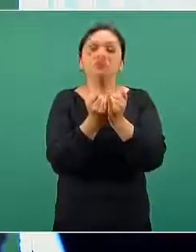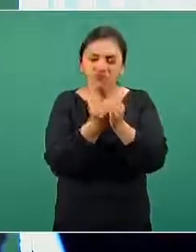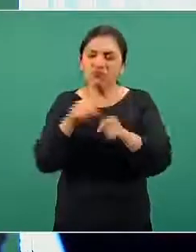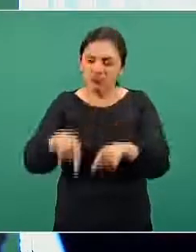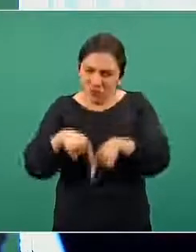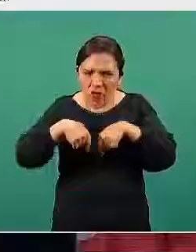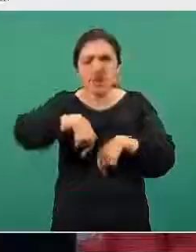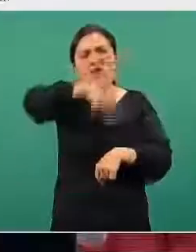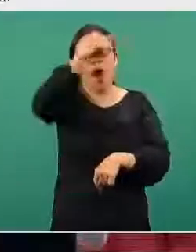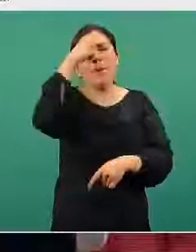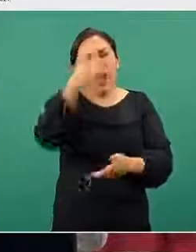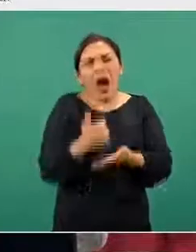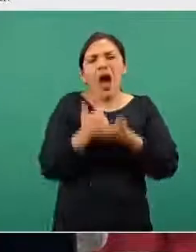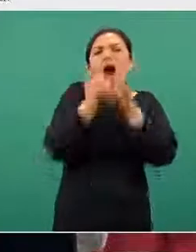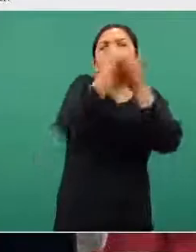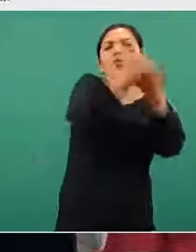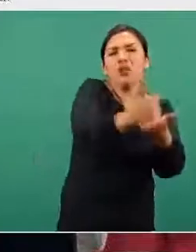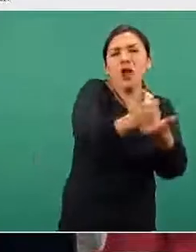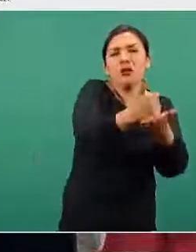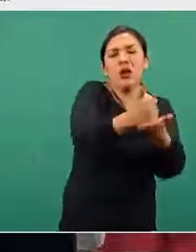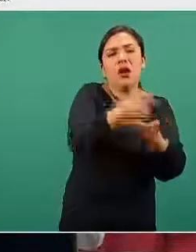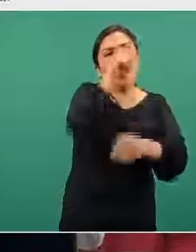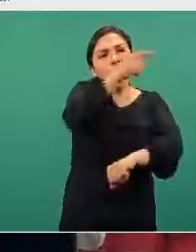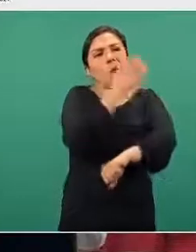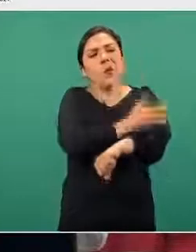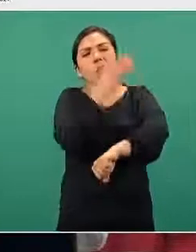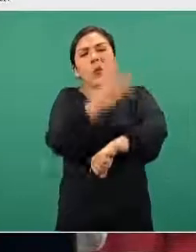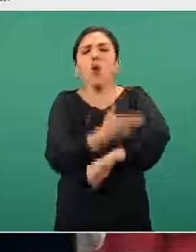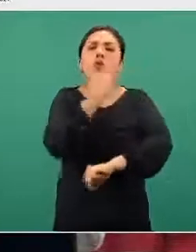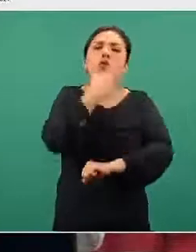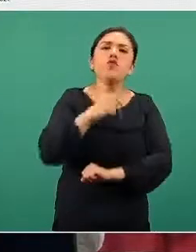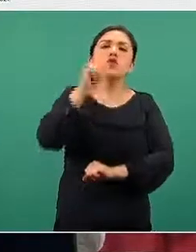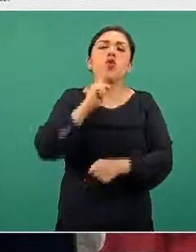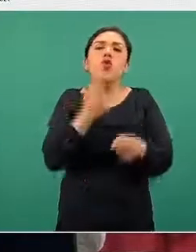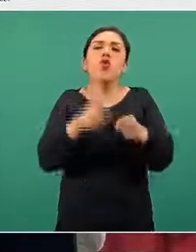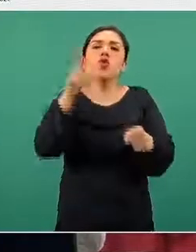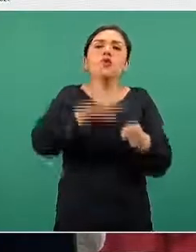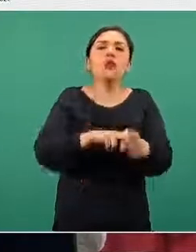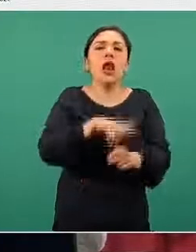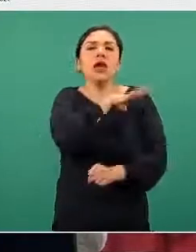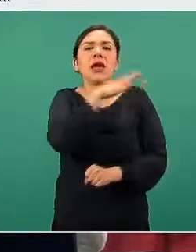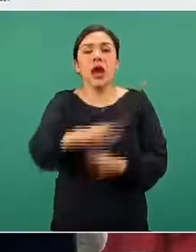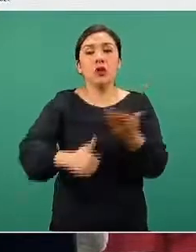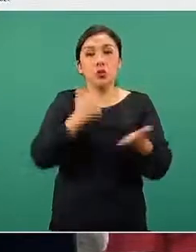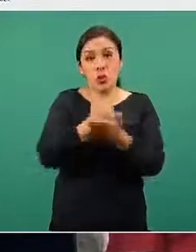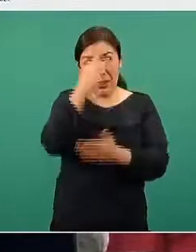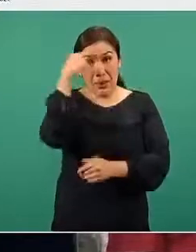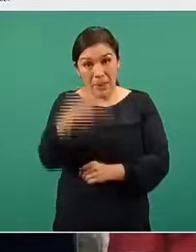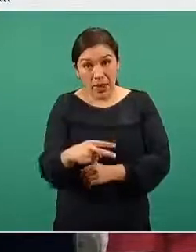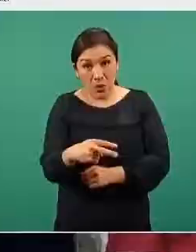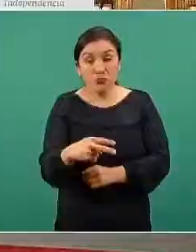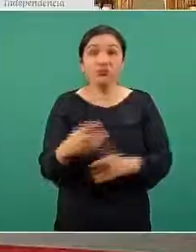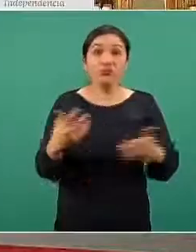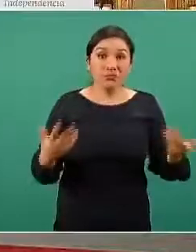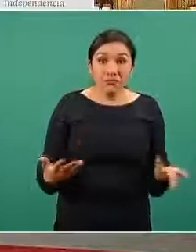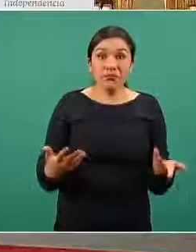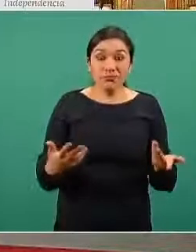a echarles la mano a los compañeros y compañeras médicos del Hospital General de la Ciudad de México en su